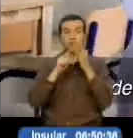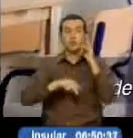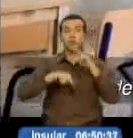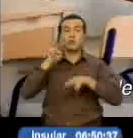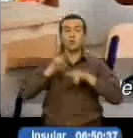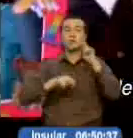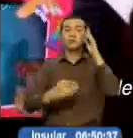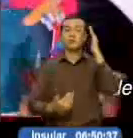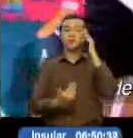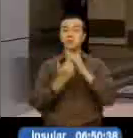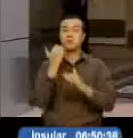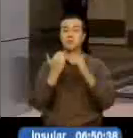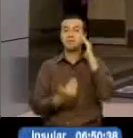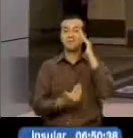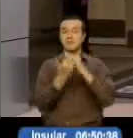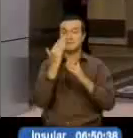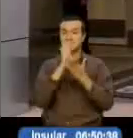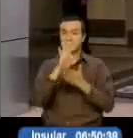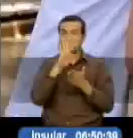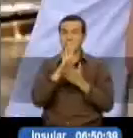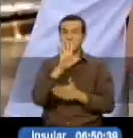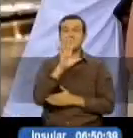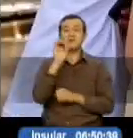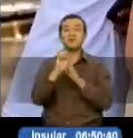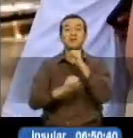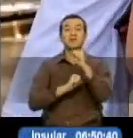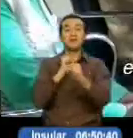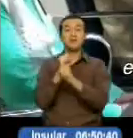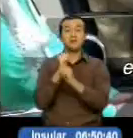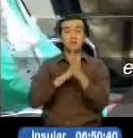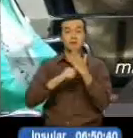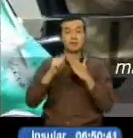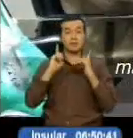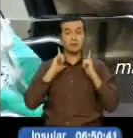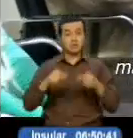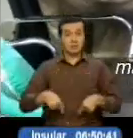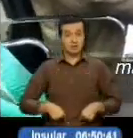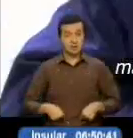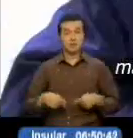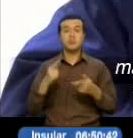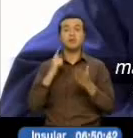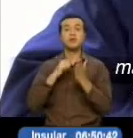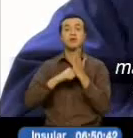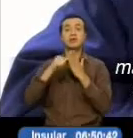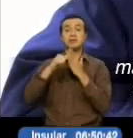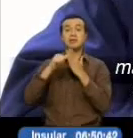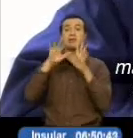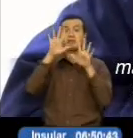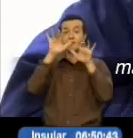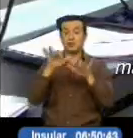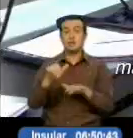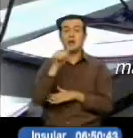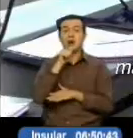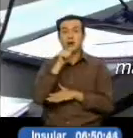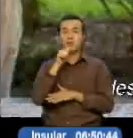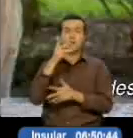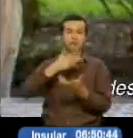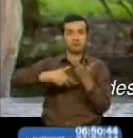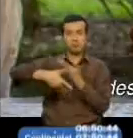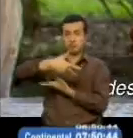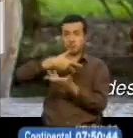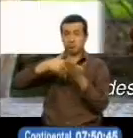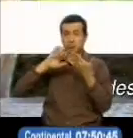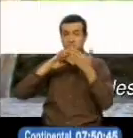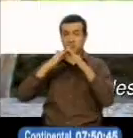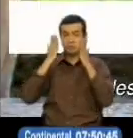nueva infraestructura educativa, los 50 años del Ministerio de Salud, reuniones de la Secretaría del Agua con representantes comunitarios. En el